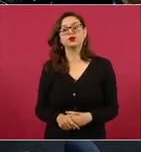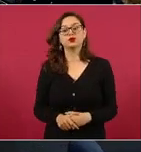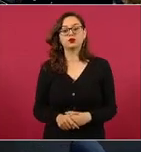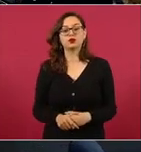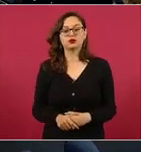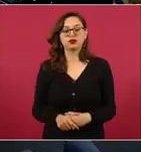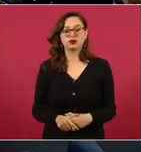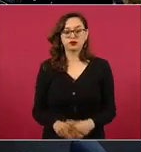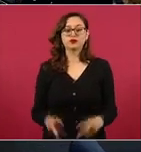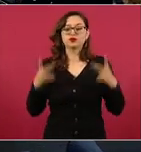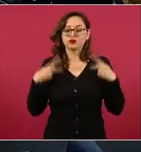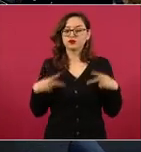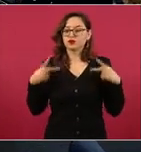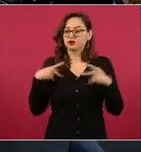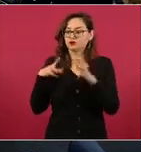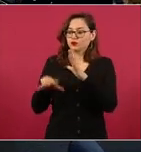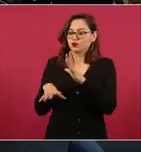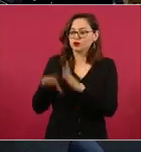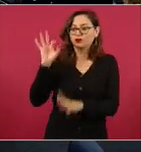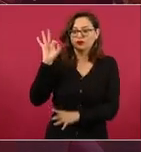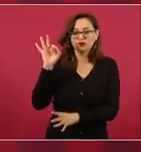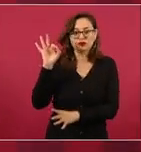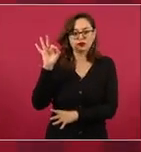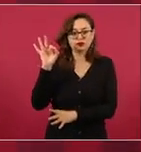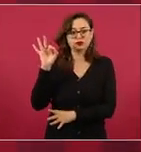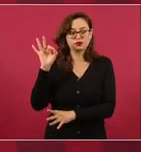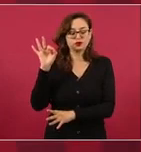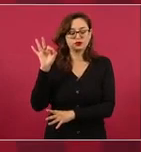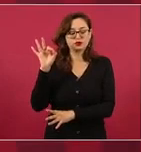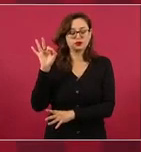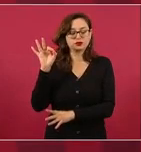Entonces es la gente la que decide.